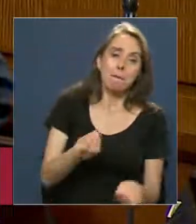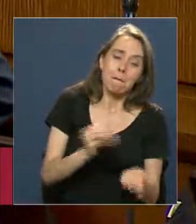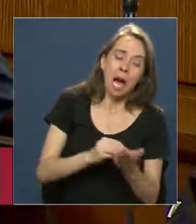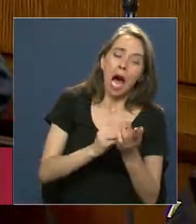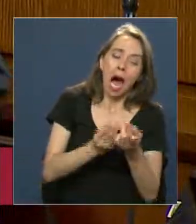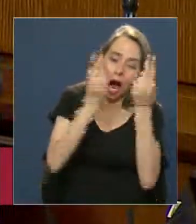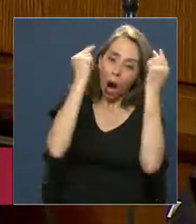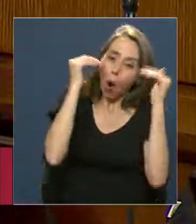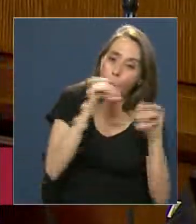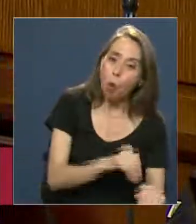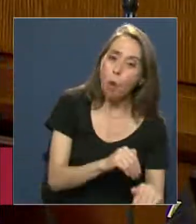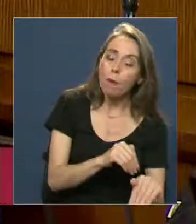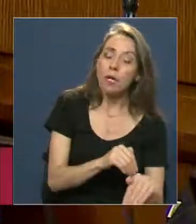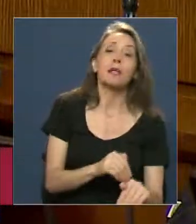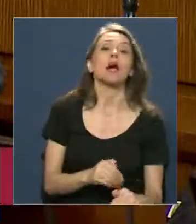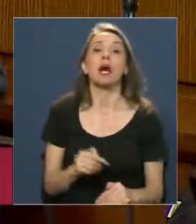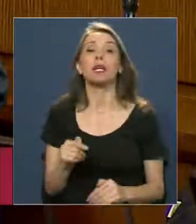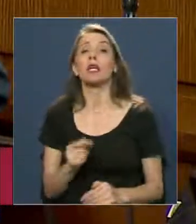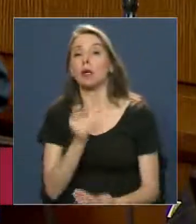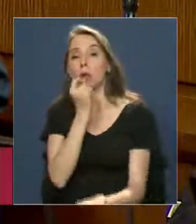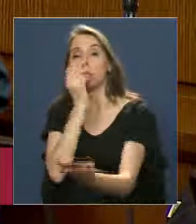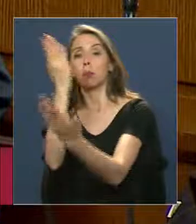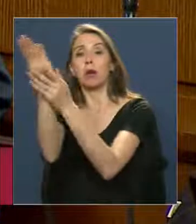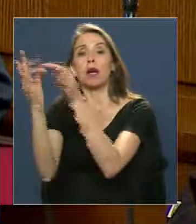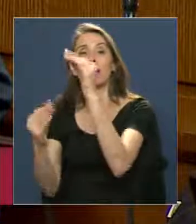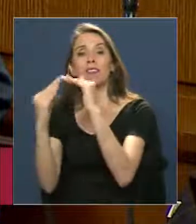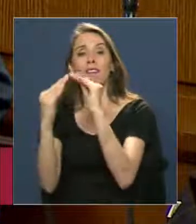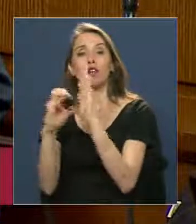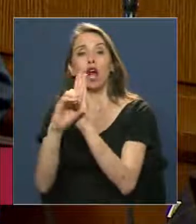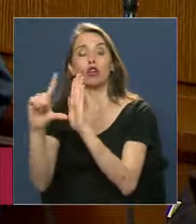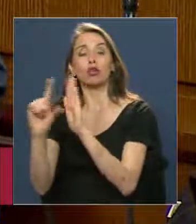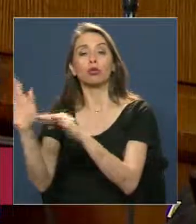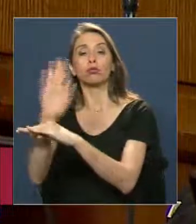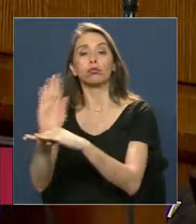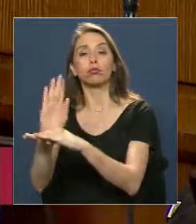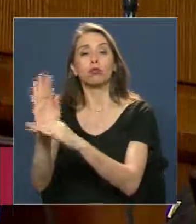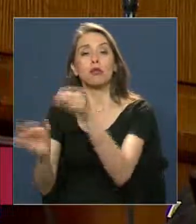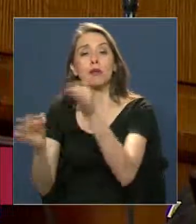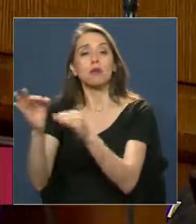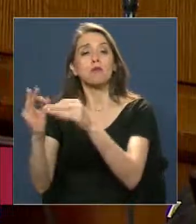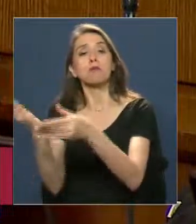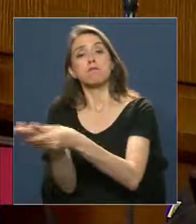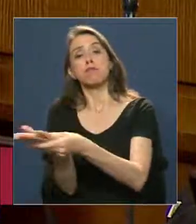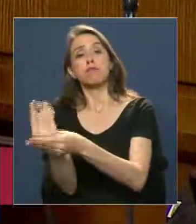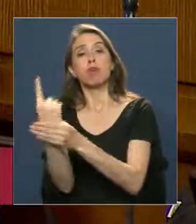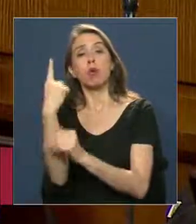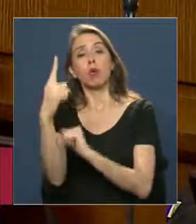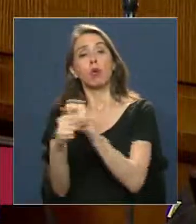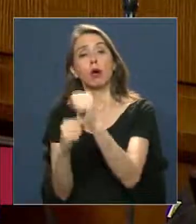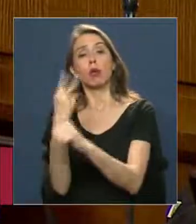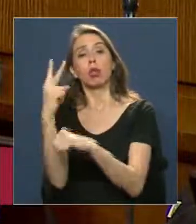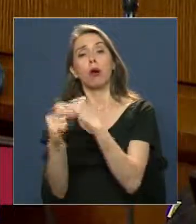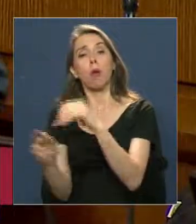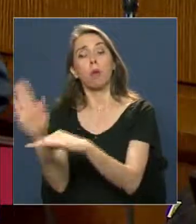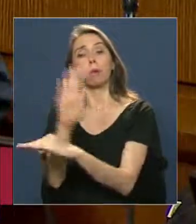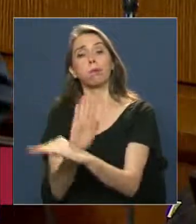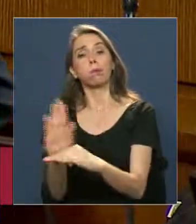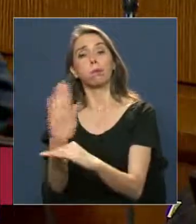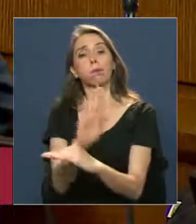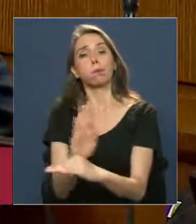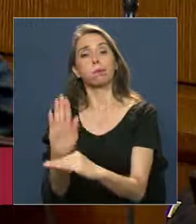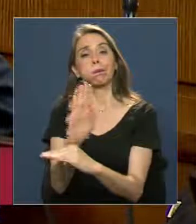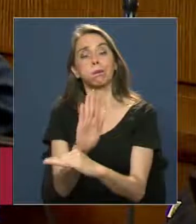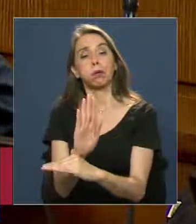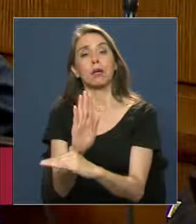hacen es recurrir al Tribunal Constitucional para que las causas queden en el Tribunal Constitucional un año o dos años estancadas, con el propósito